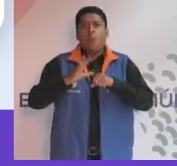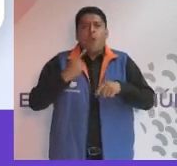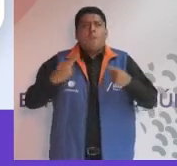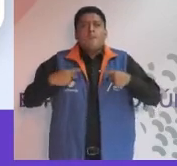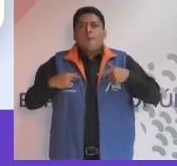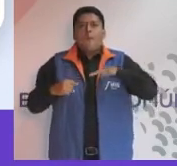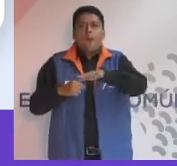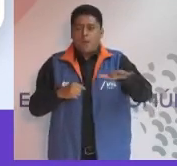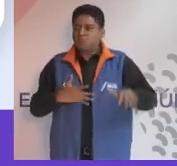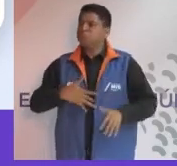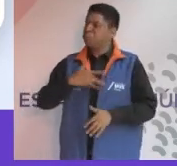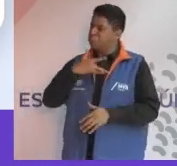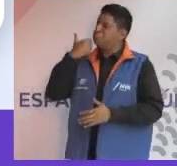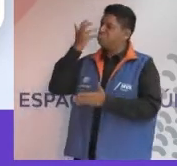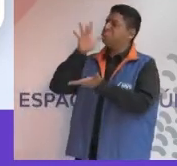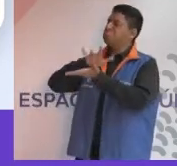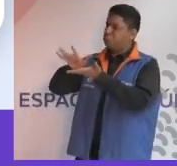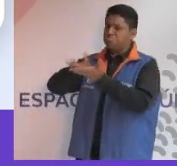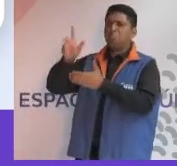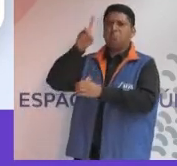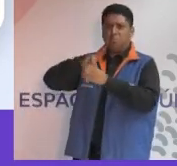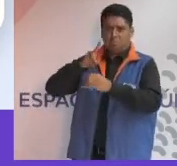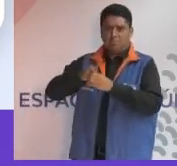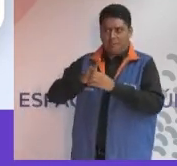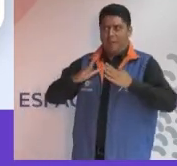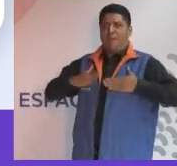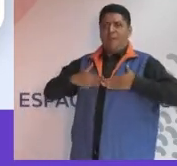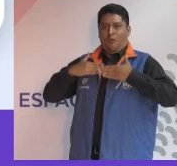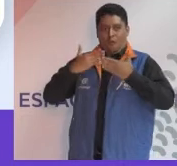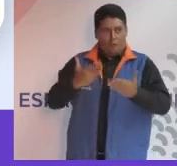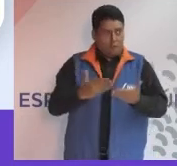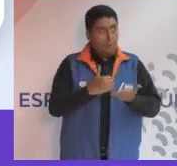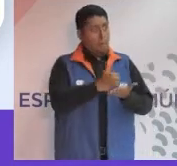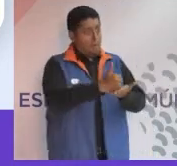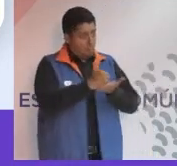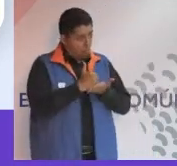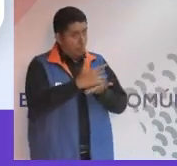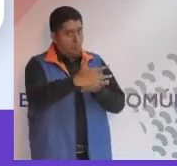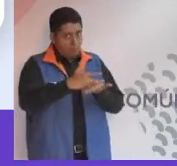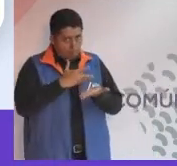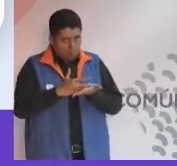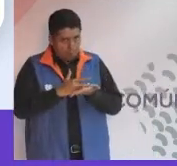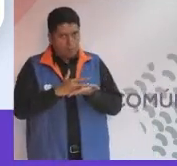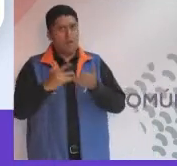otro lado, ¿no? Obviamente, pues al contrario, tendríamos también que ser un ejemplo vivo